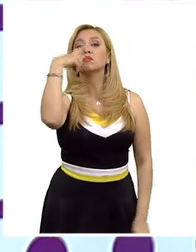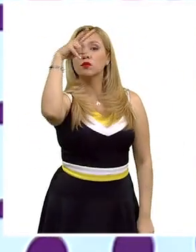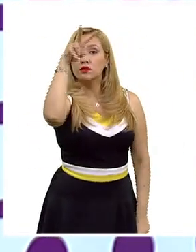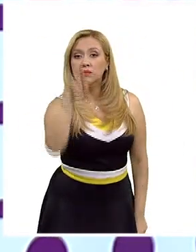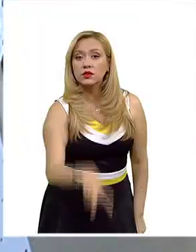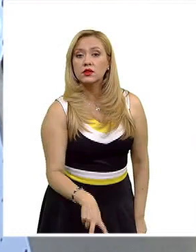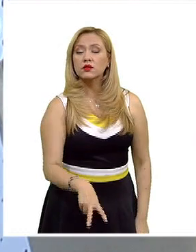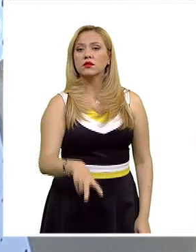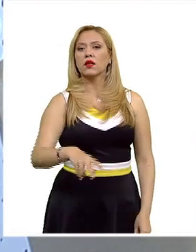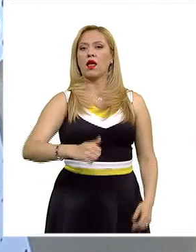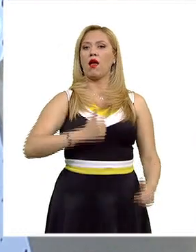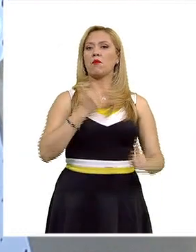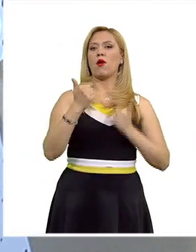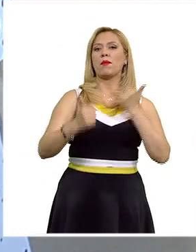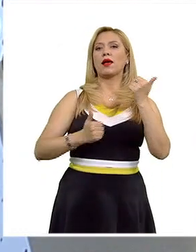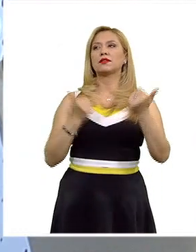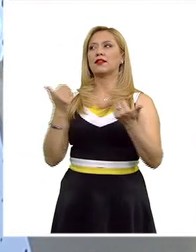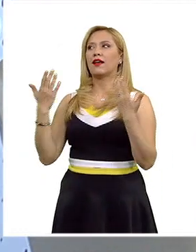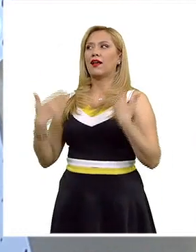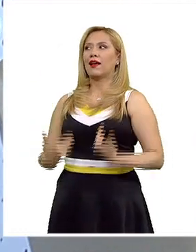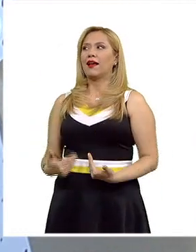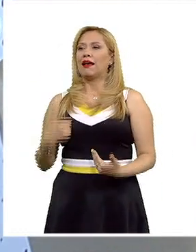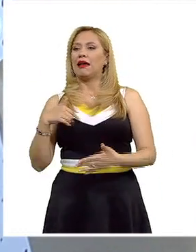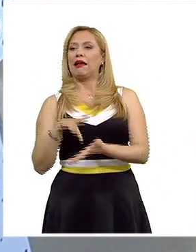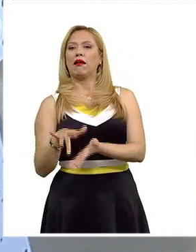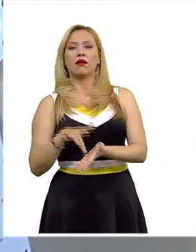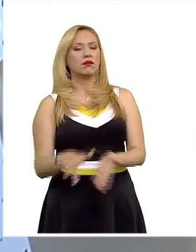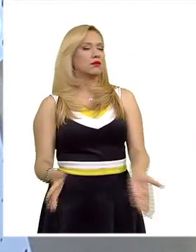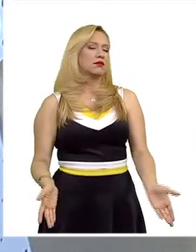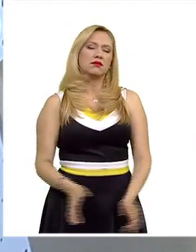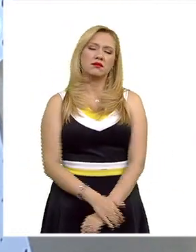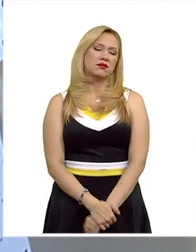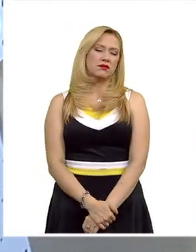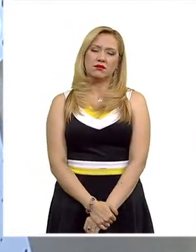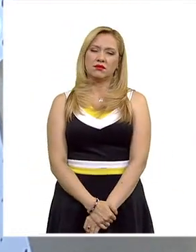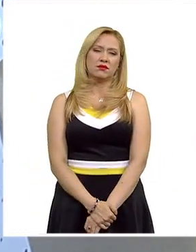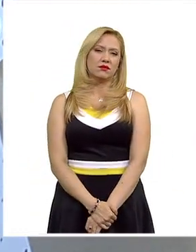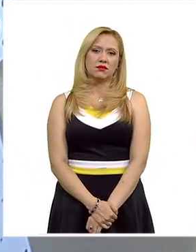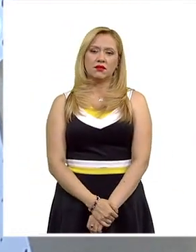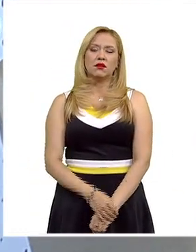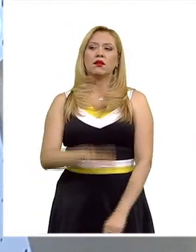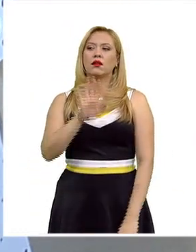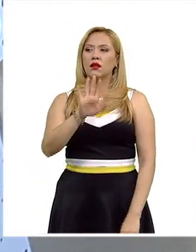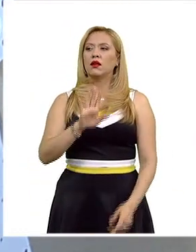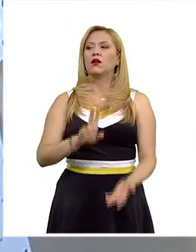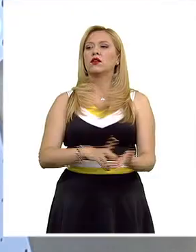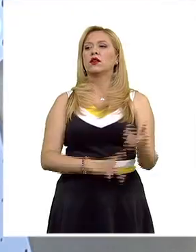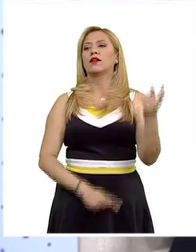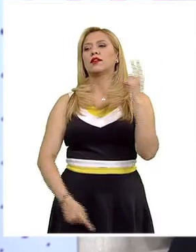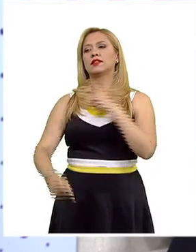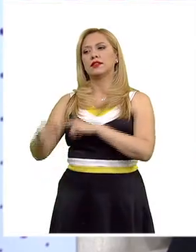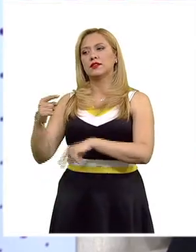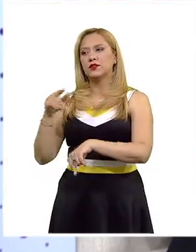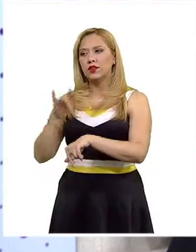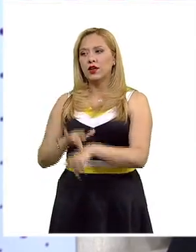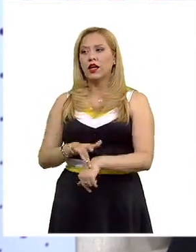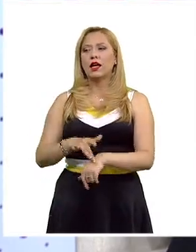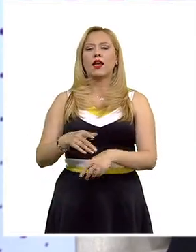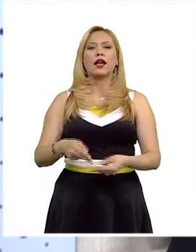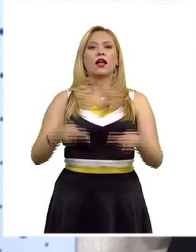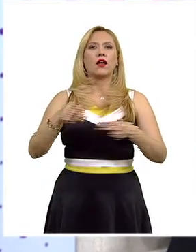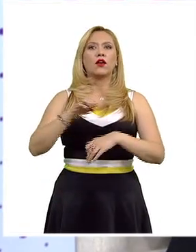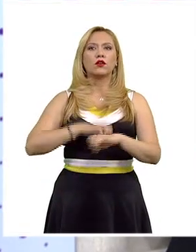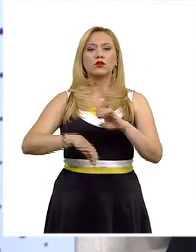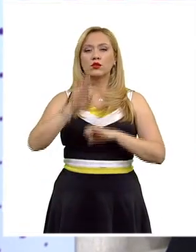no este oportunismo que desdibuja un problema, ¿no? Claro, y además, o sea, incluso regresando otra vez a las empresas, o sea, si